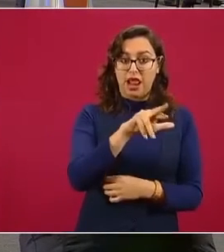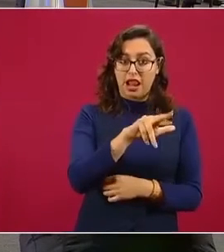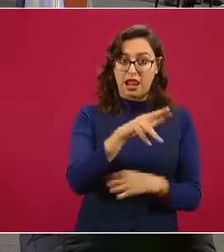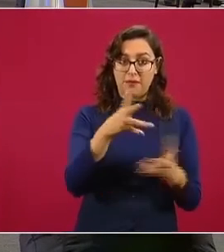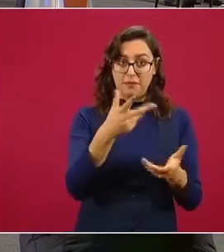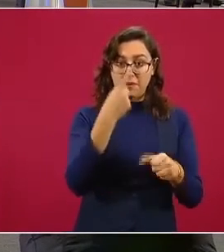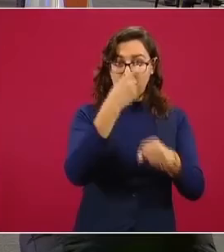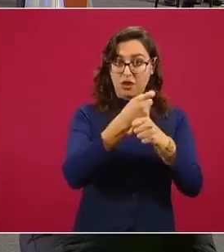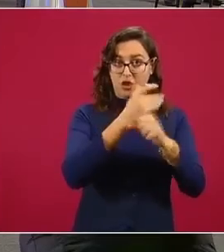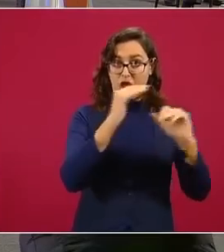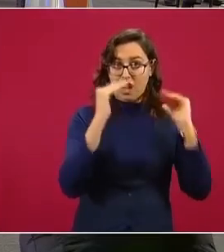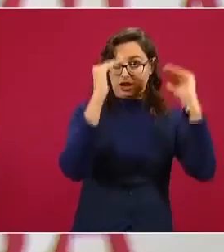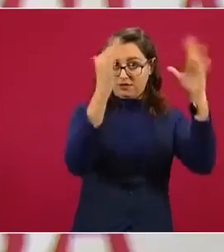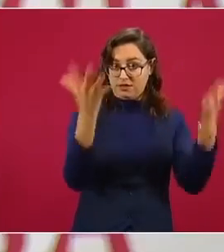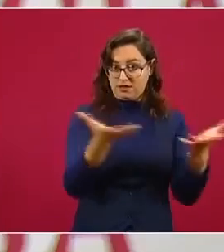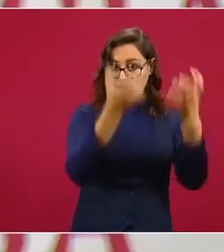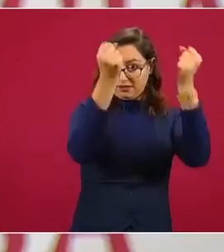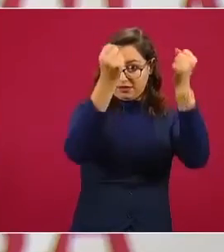principales: